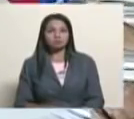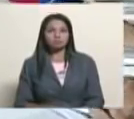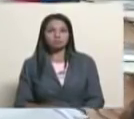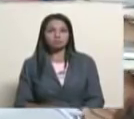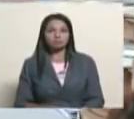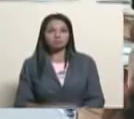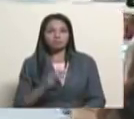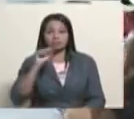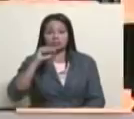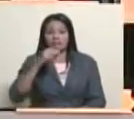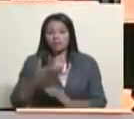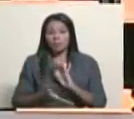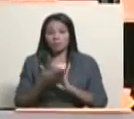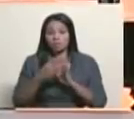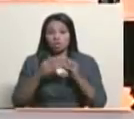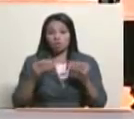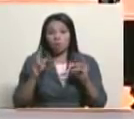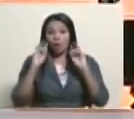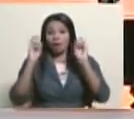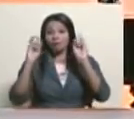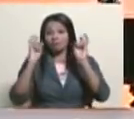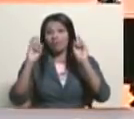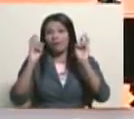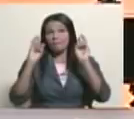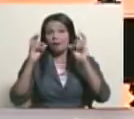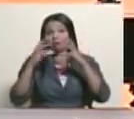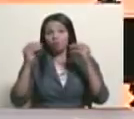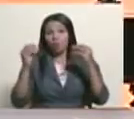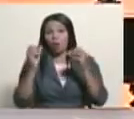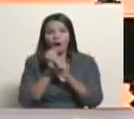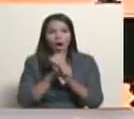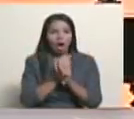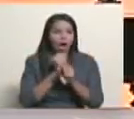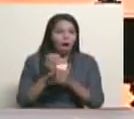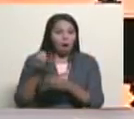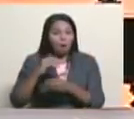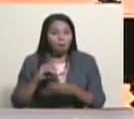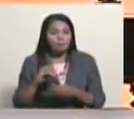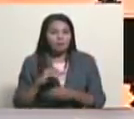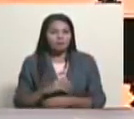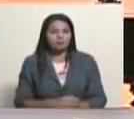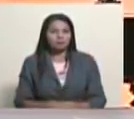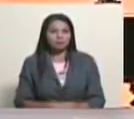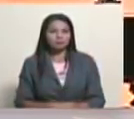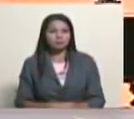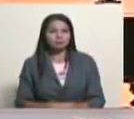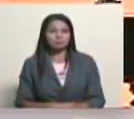Sí, es importante que todo este tema sea trabajado.